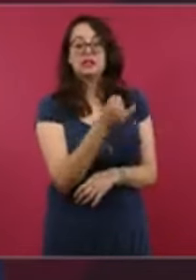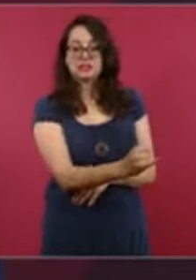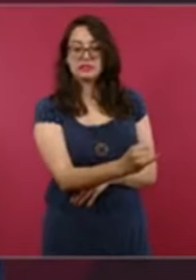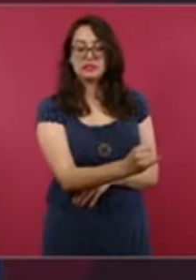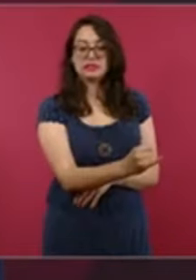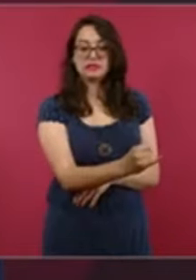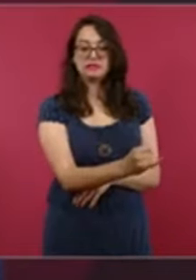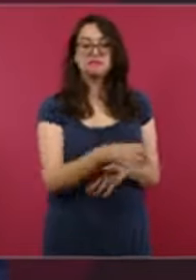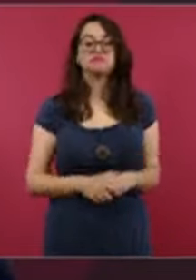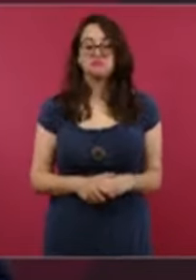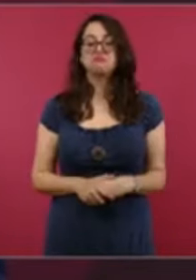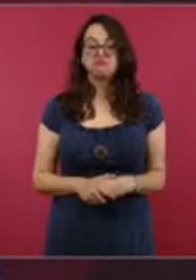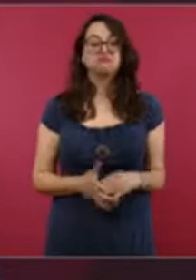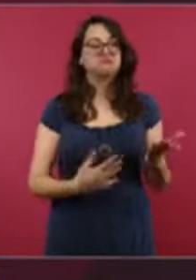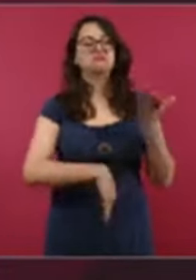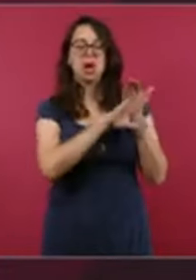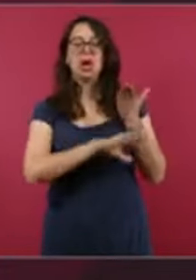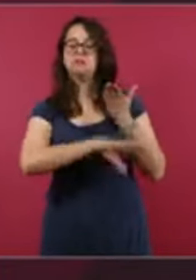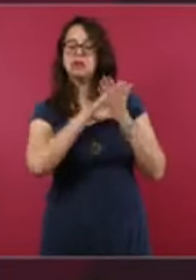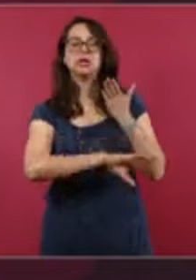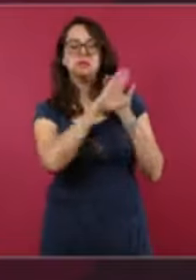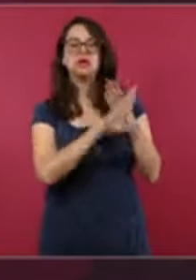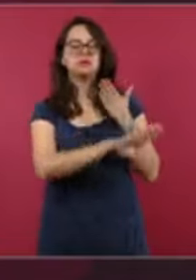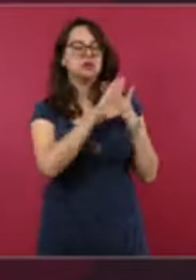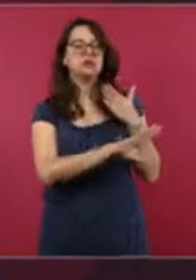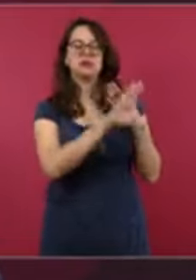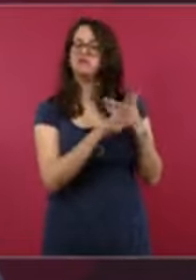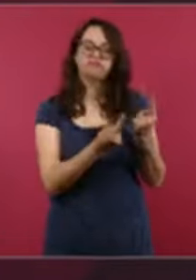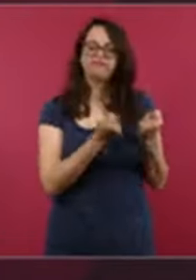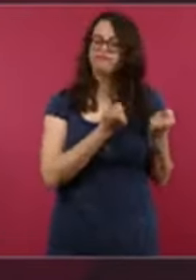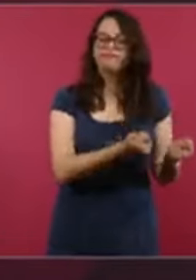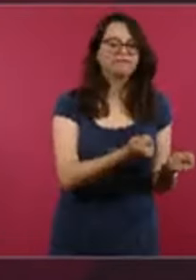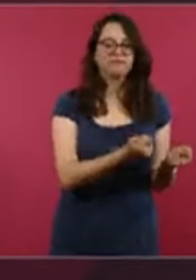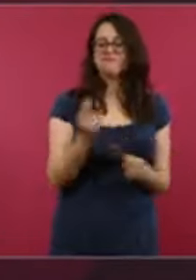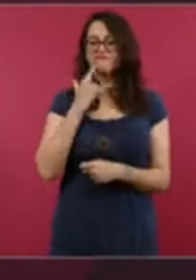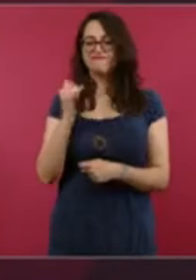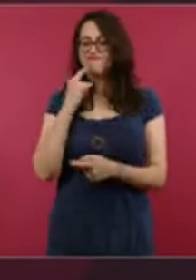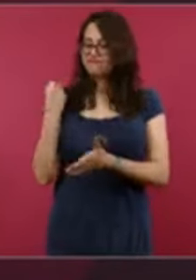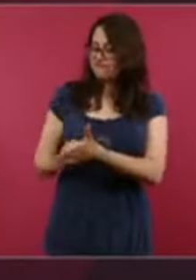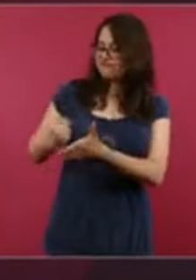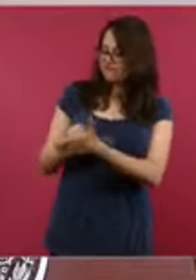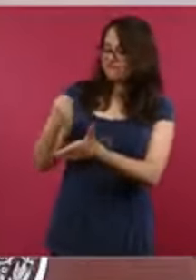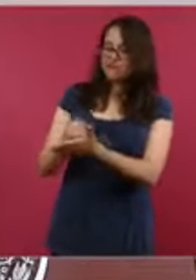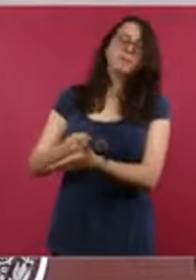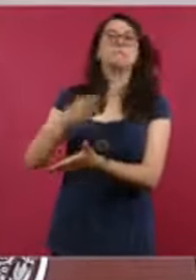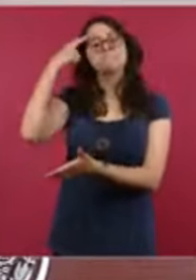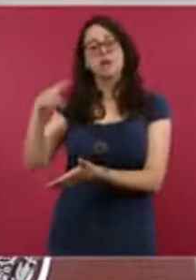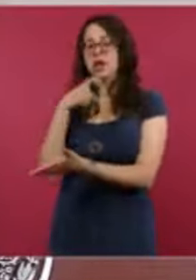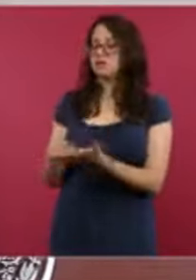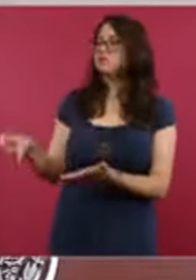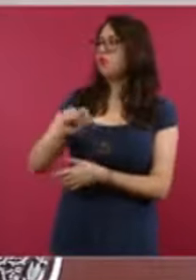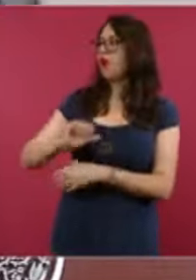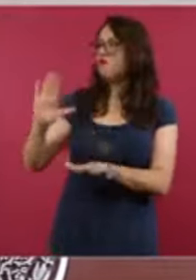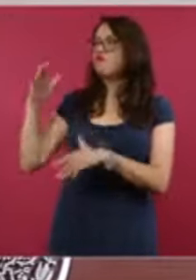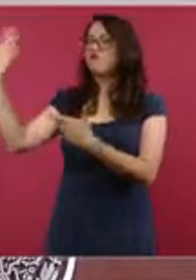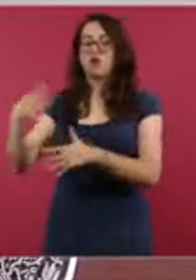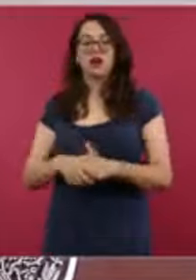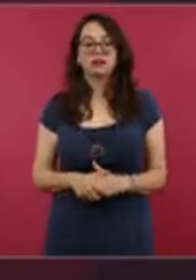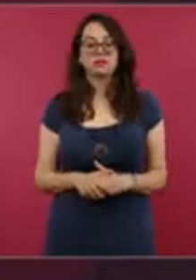toda esa campaña de desprestigio, todavía, hace 1 o 2 días, en toda la narrativa del